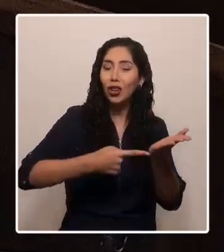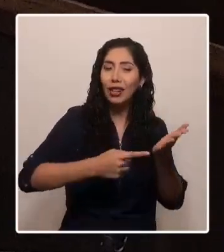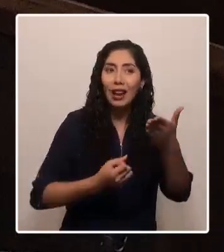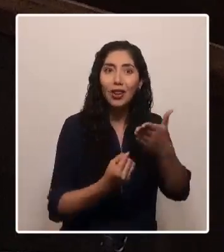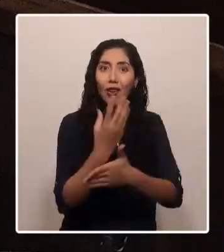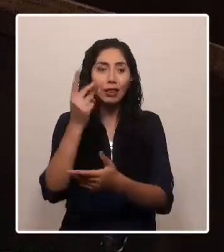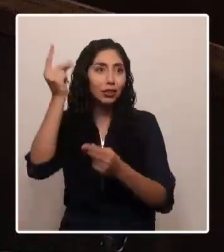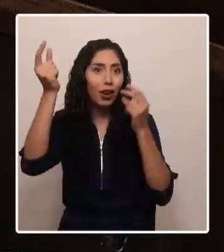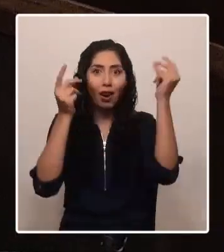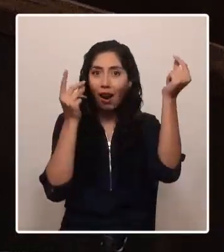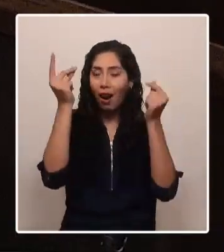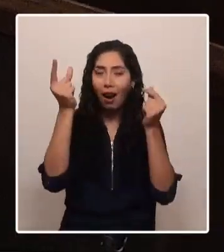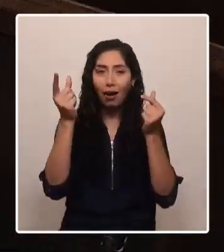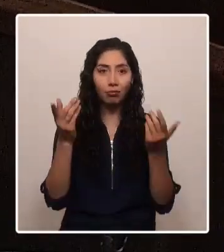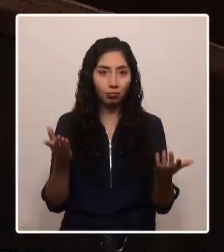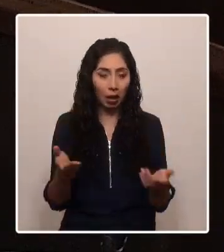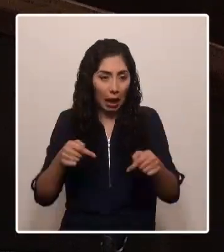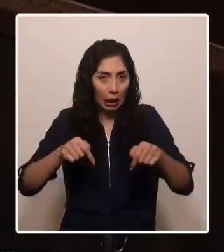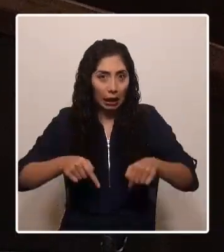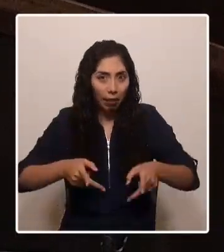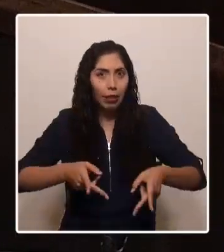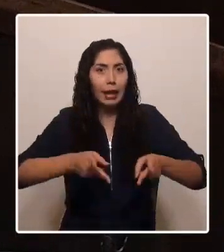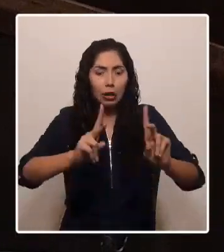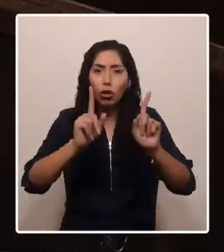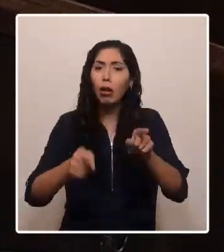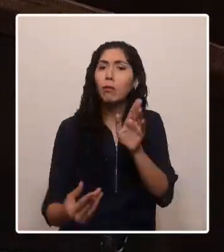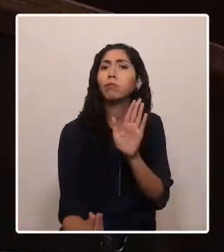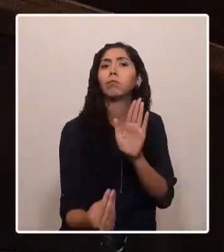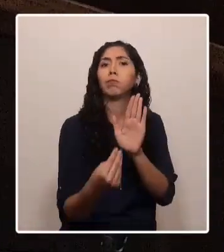certezas jurídicas. Estos derechos están consagrados en